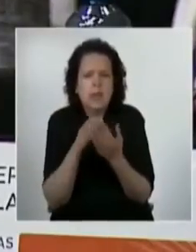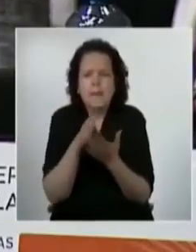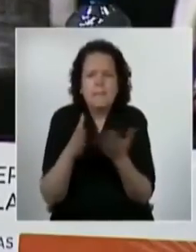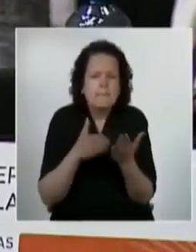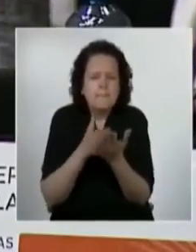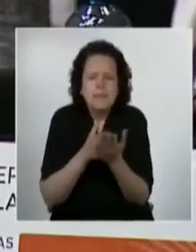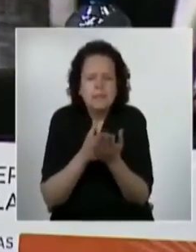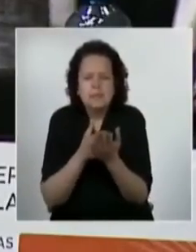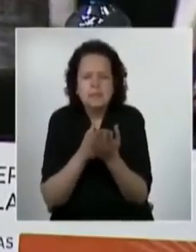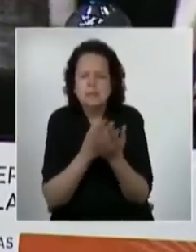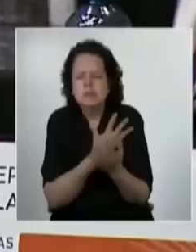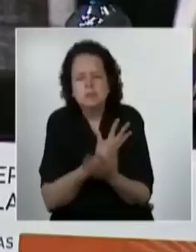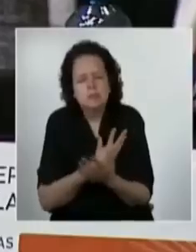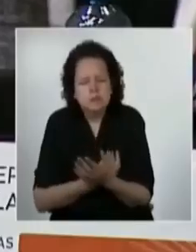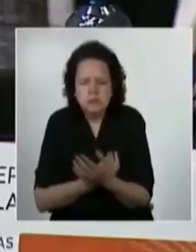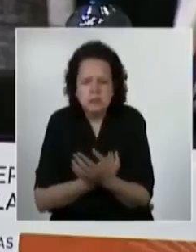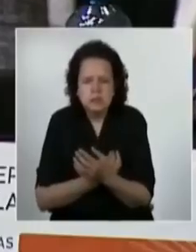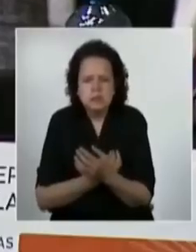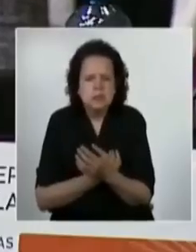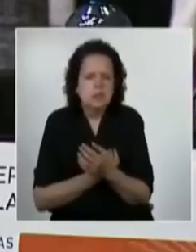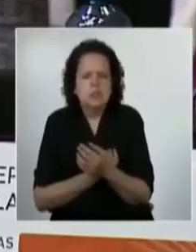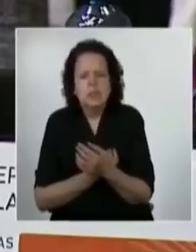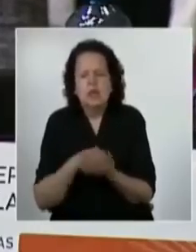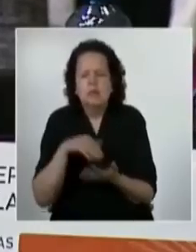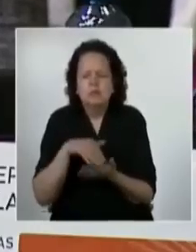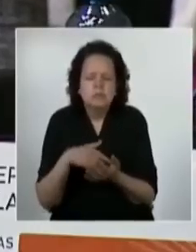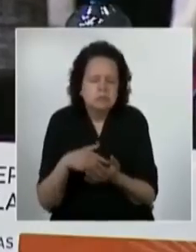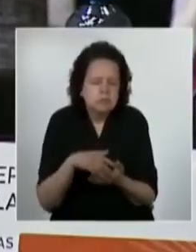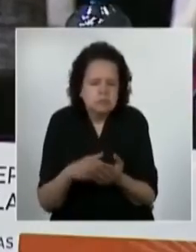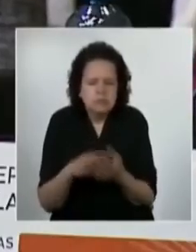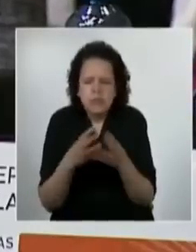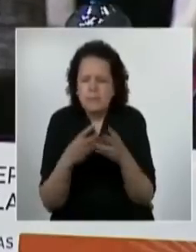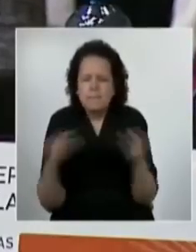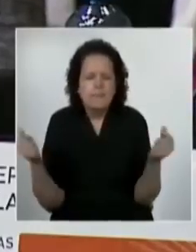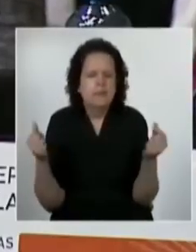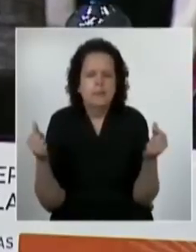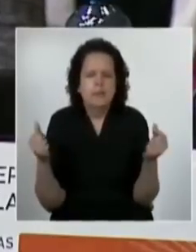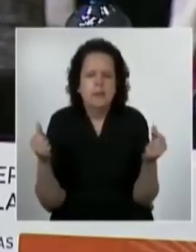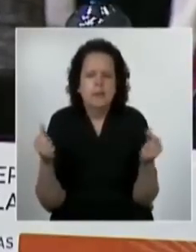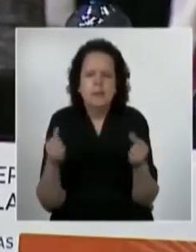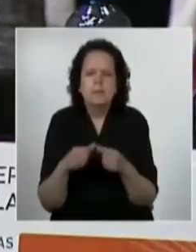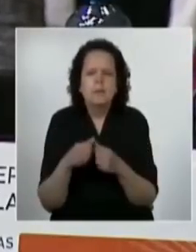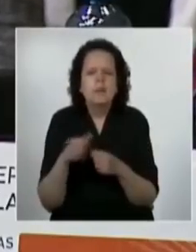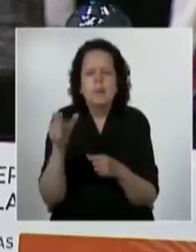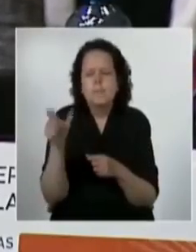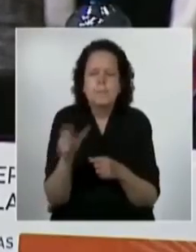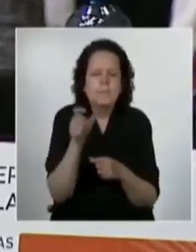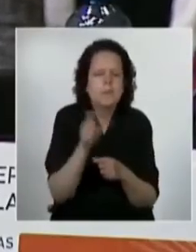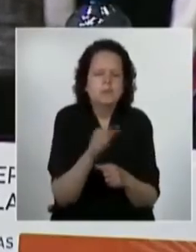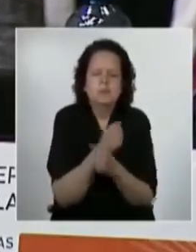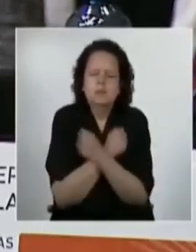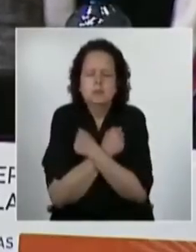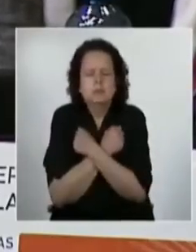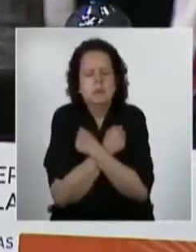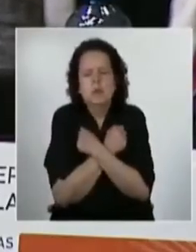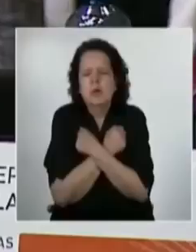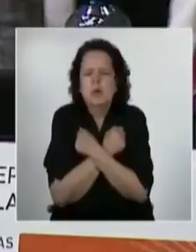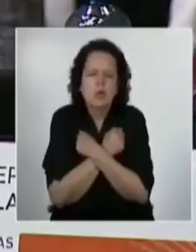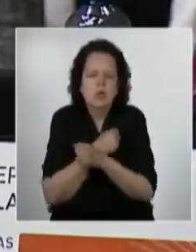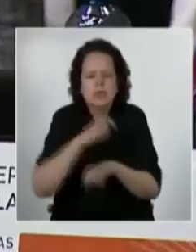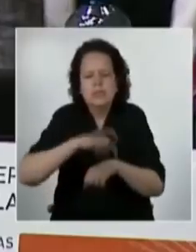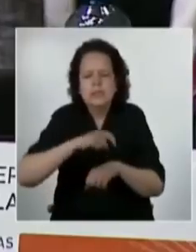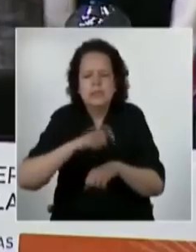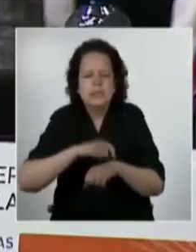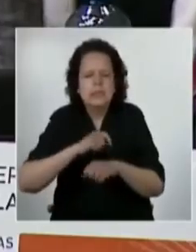de la desesperanza, el desconsuelo y la pérdida irremediable de seres amados en medio